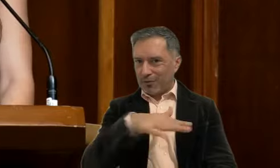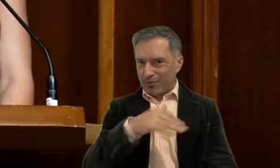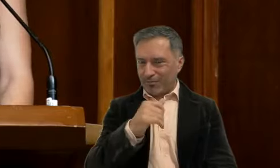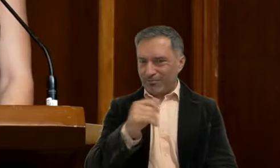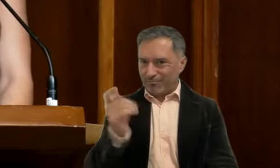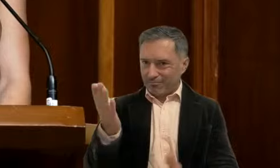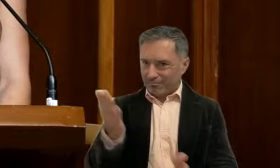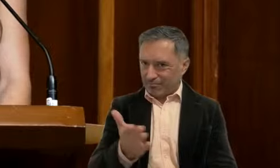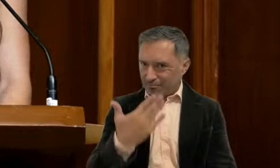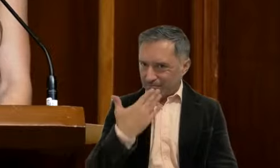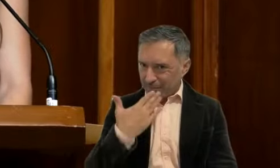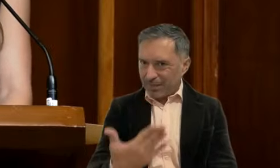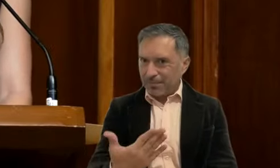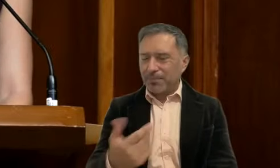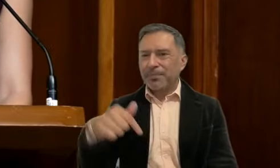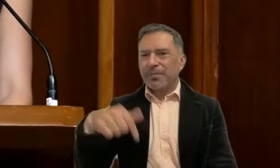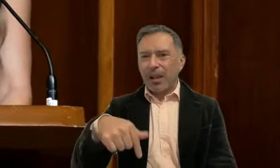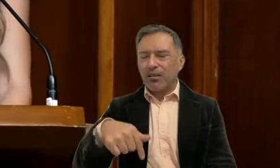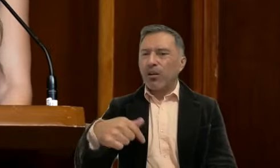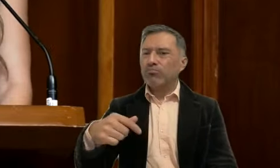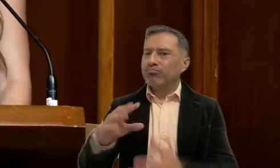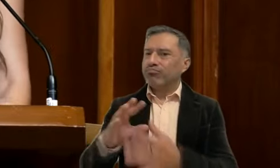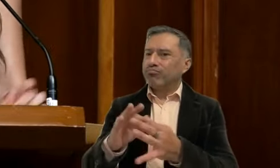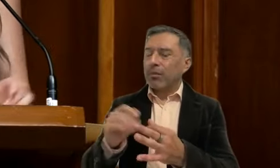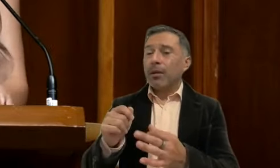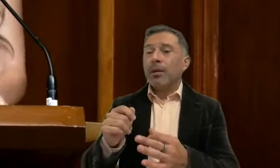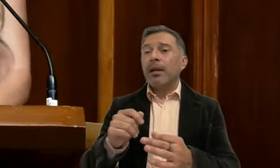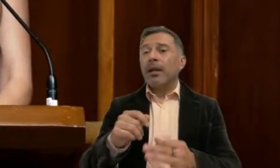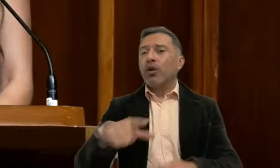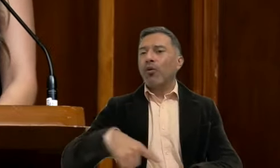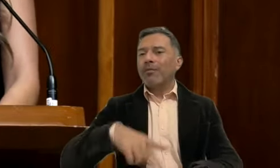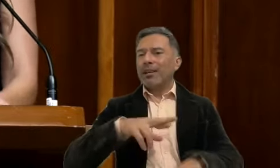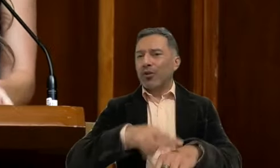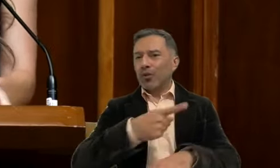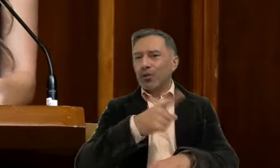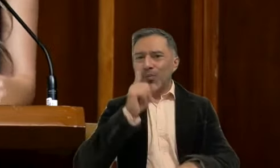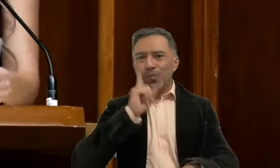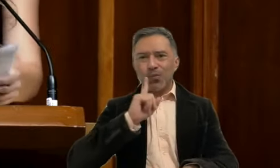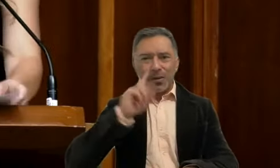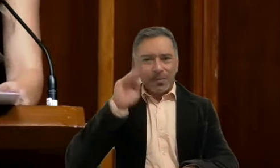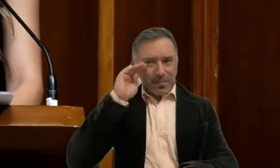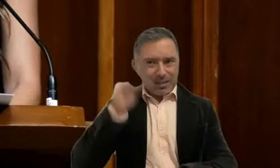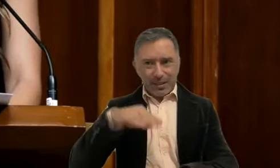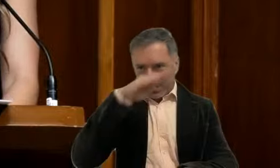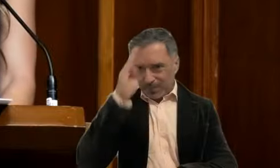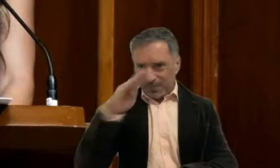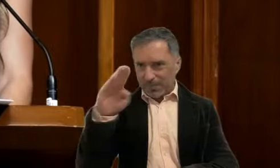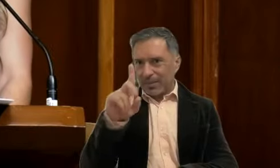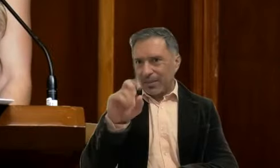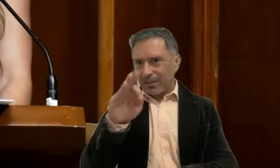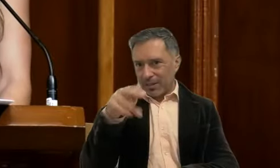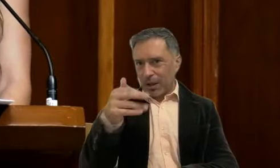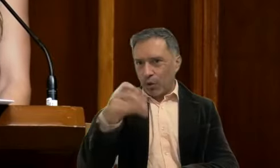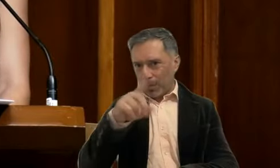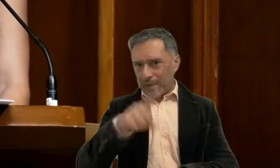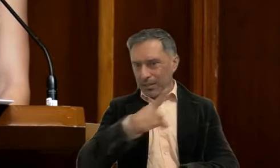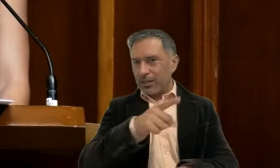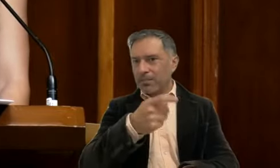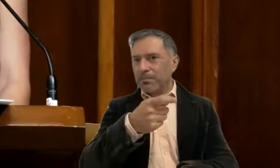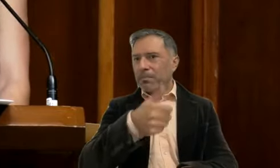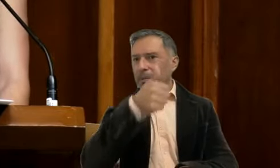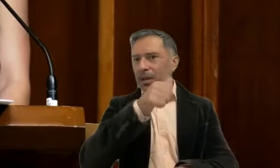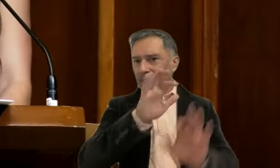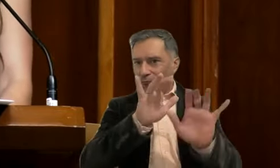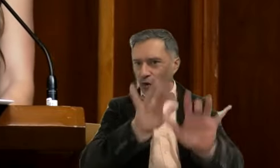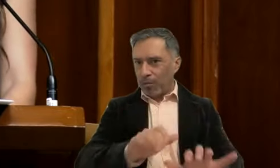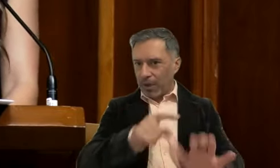democrático, como es el análisis del primer informe de gobierno de la maestra Delfina Gómez Álvarez.